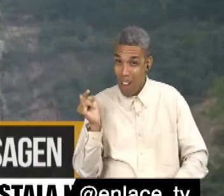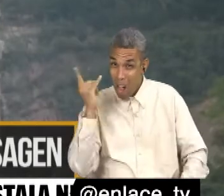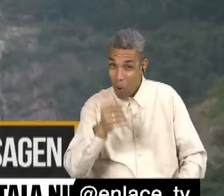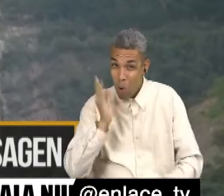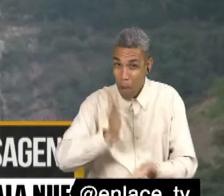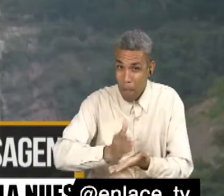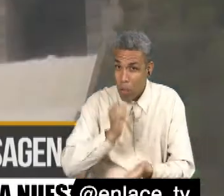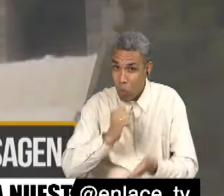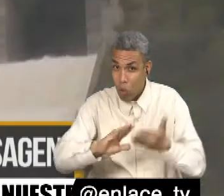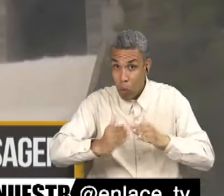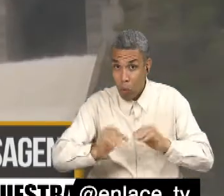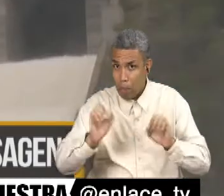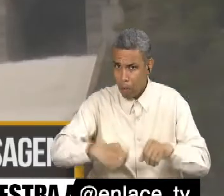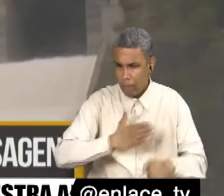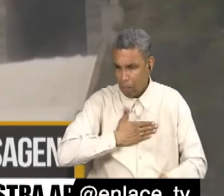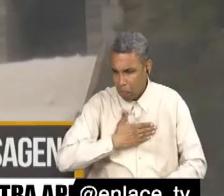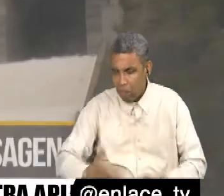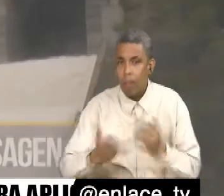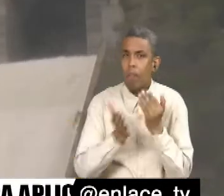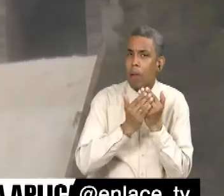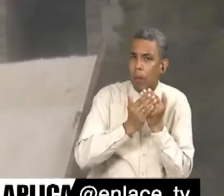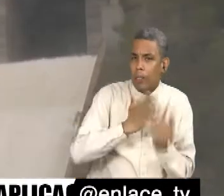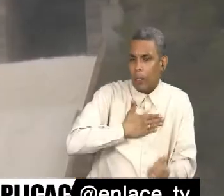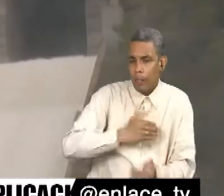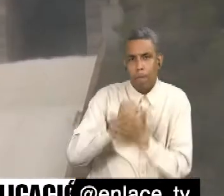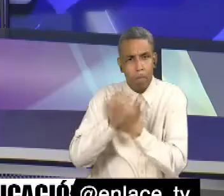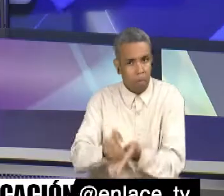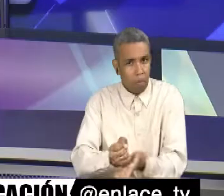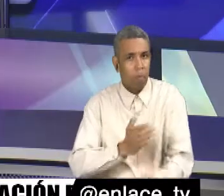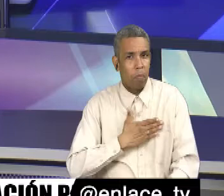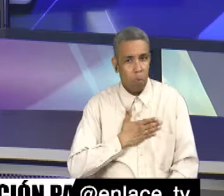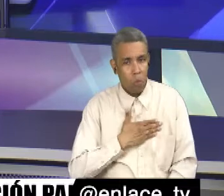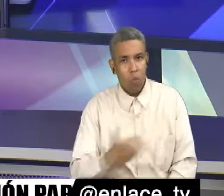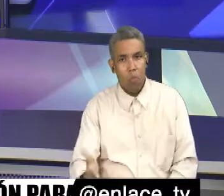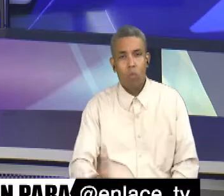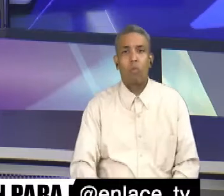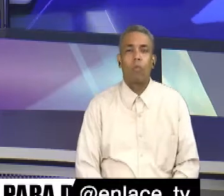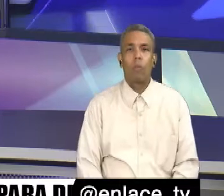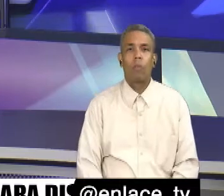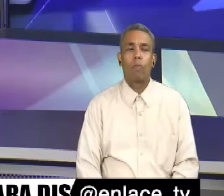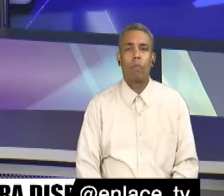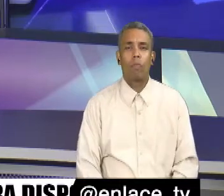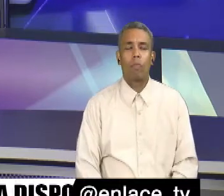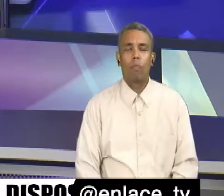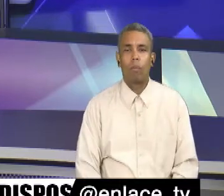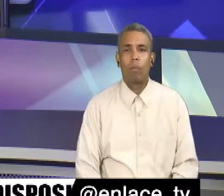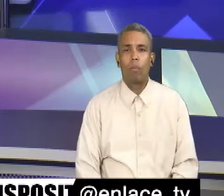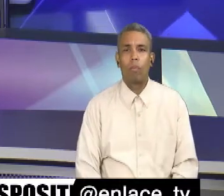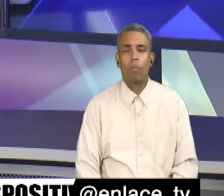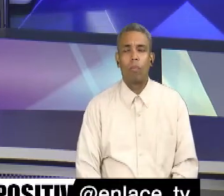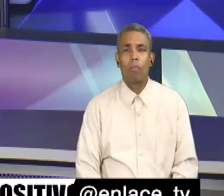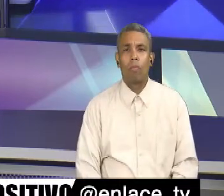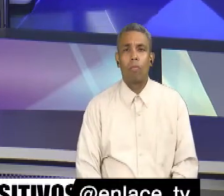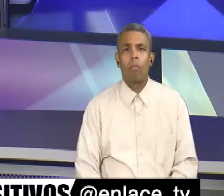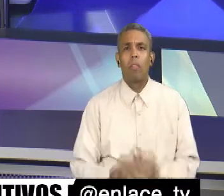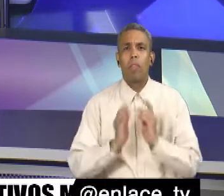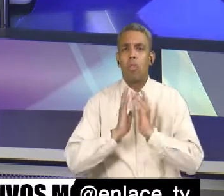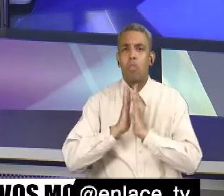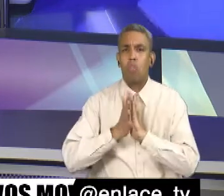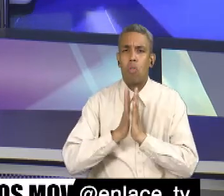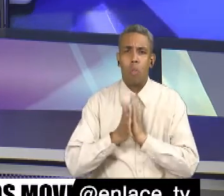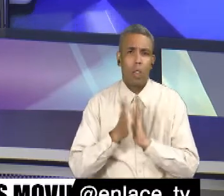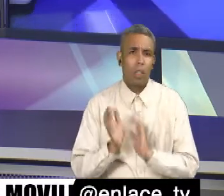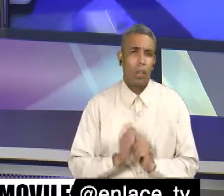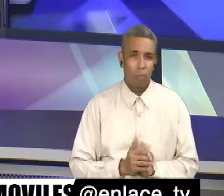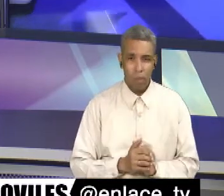de la comunidad hechos que puedan haberse registrado con esta operación. Y comerciantes del Paseo del Río dicen que sus ventas se vinieron